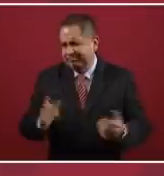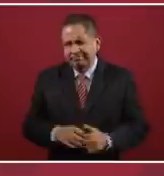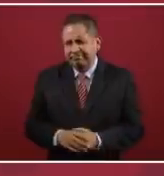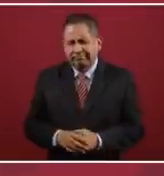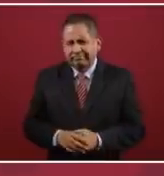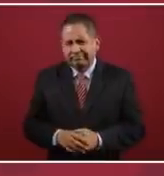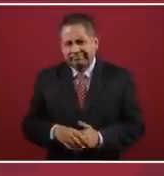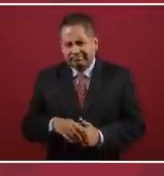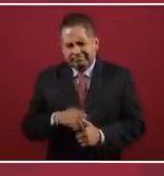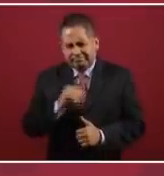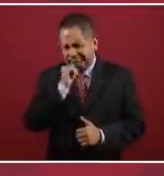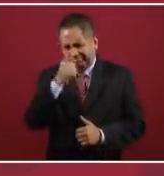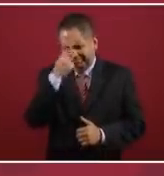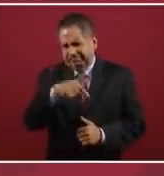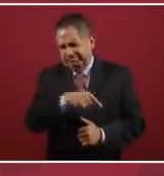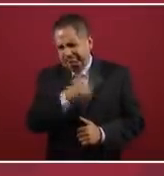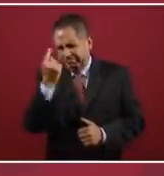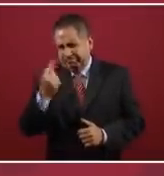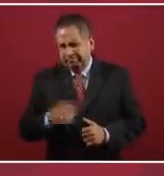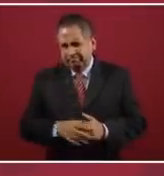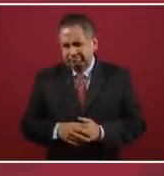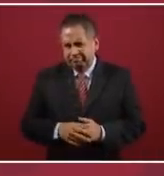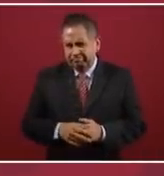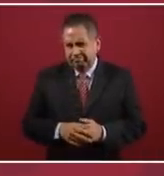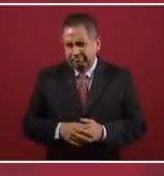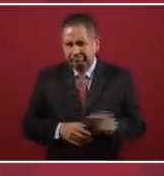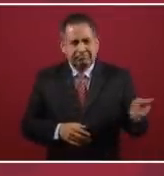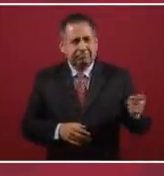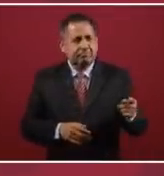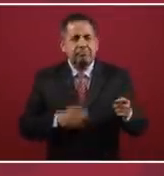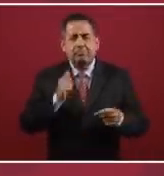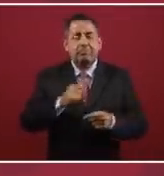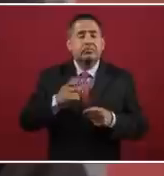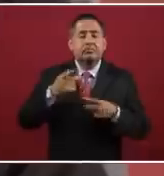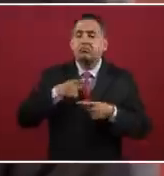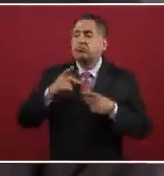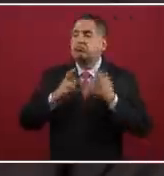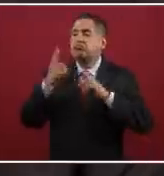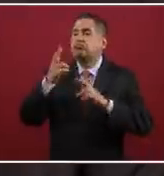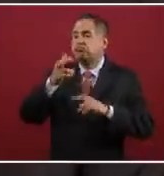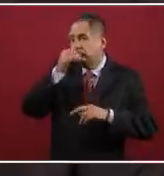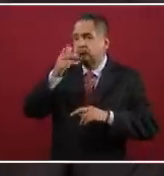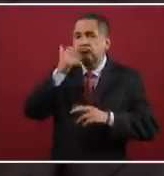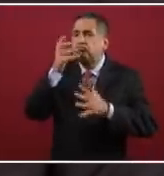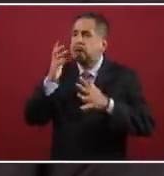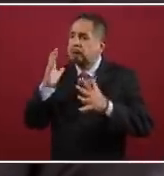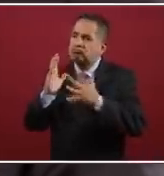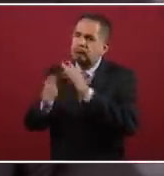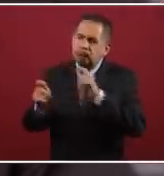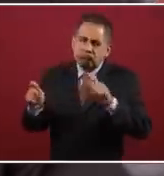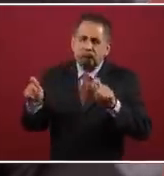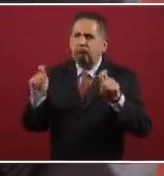para nada. Más, un revolucionario es el que quiere cambiar